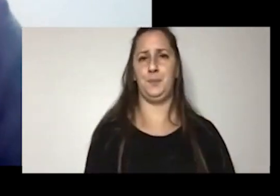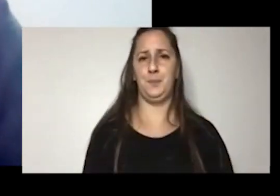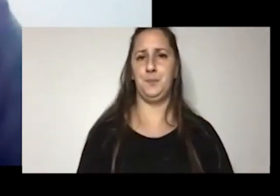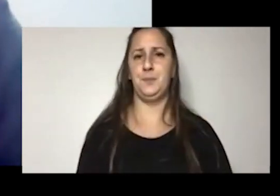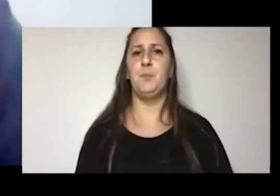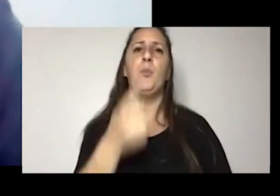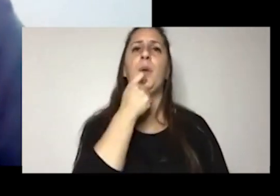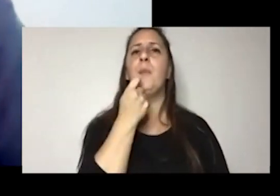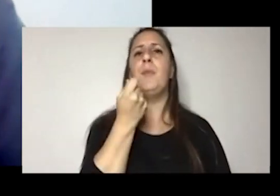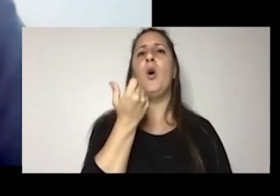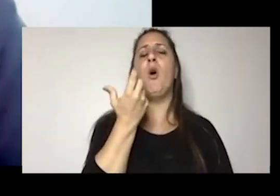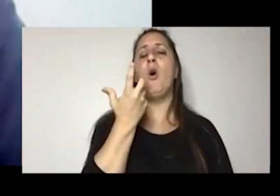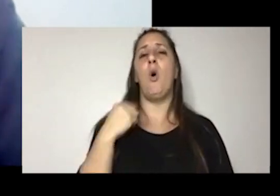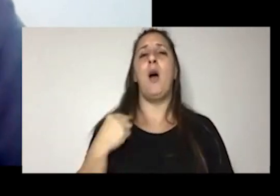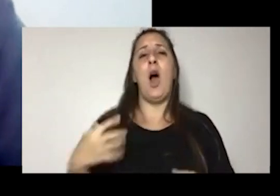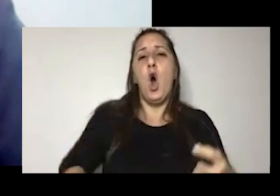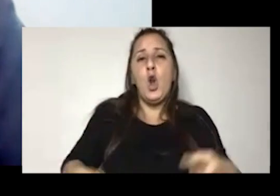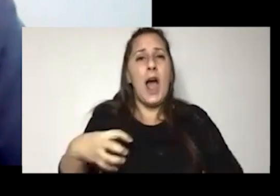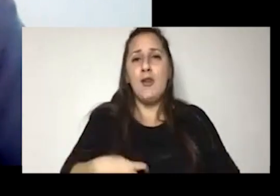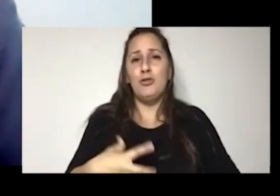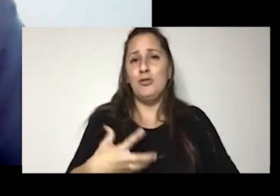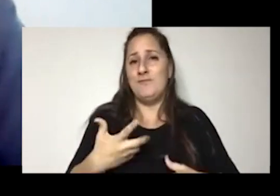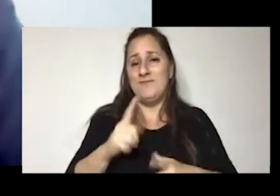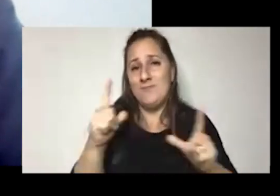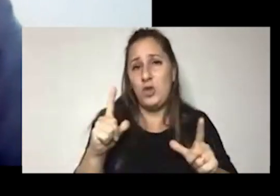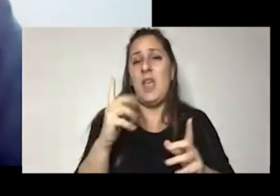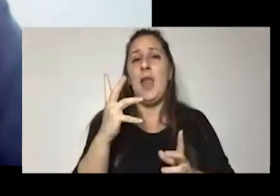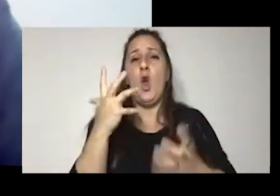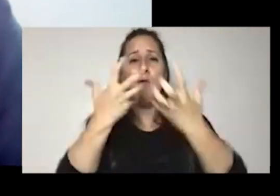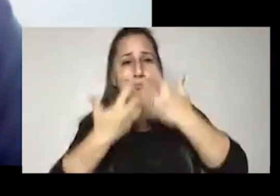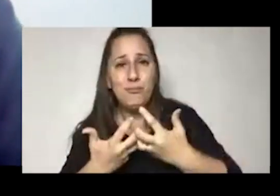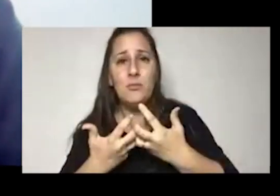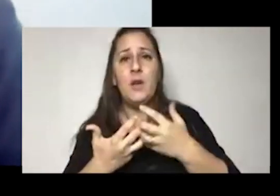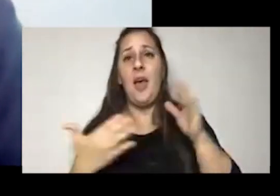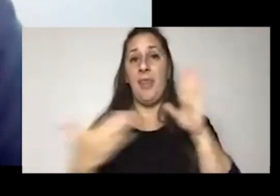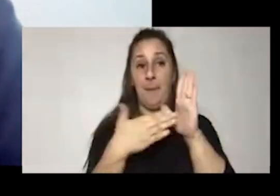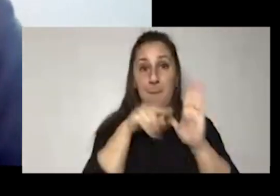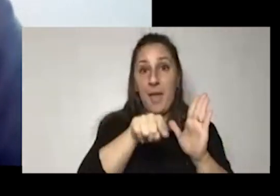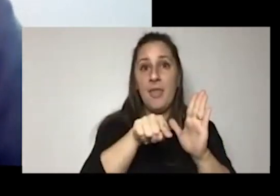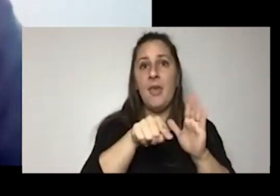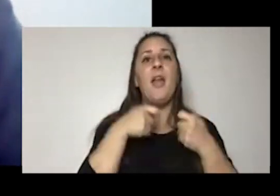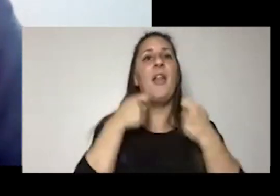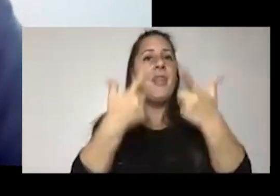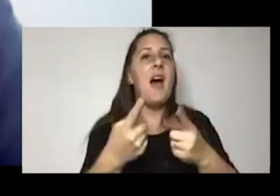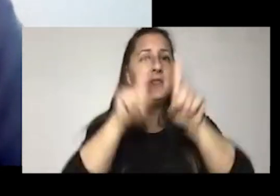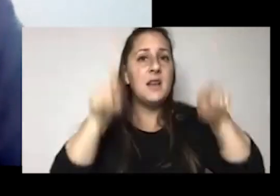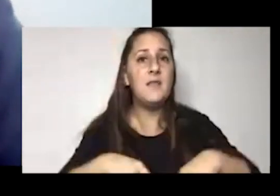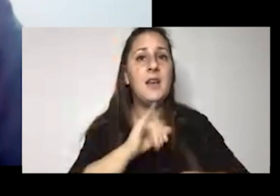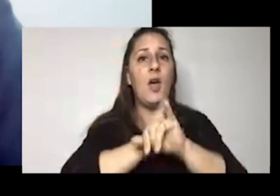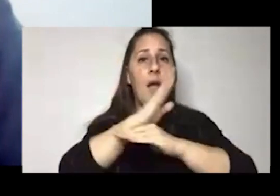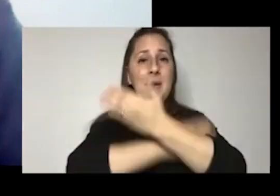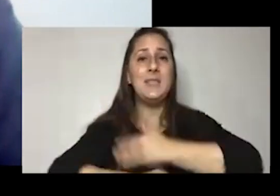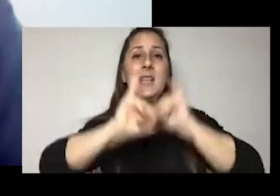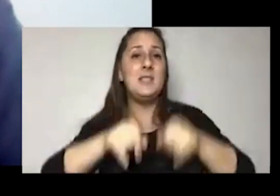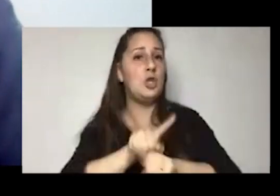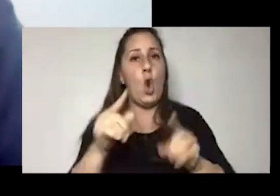visceral que tendría en este caso la persona, que según línea de corte va a certificar o no va a certificar de discapacidad, ¿sí? Por lo cual hay que